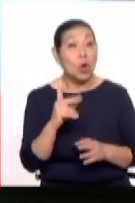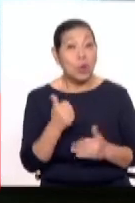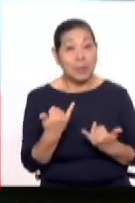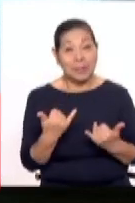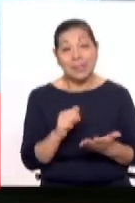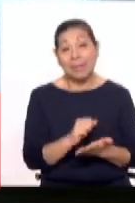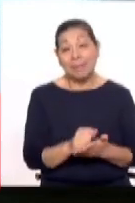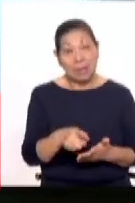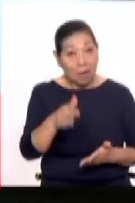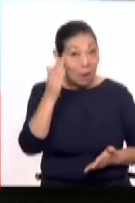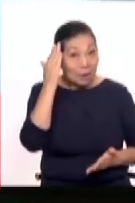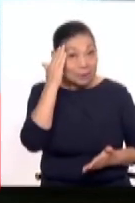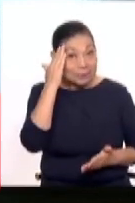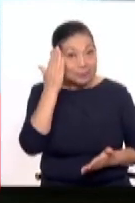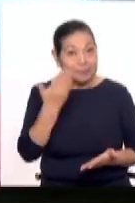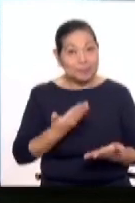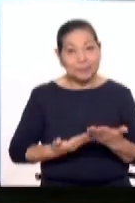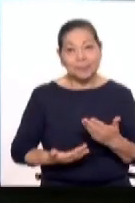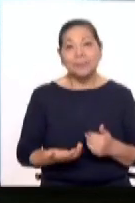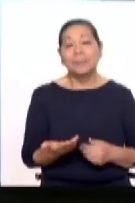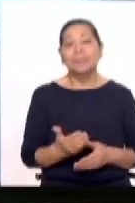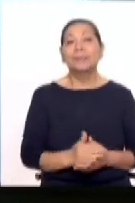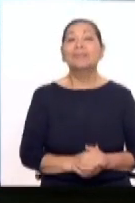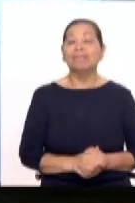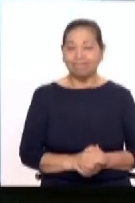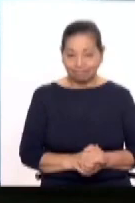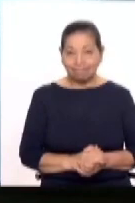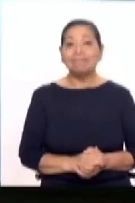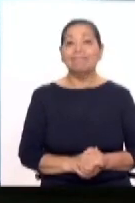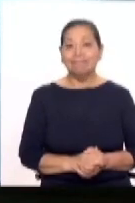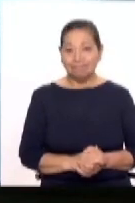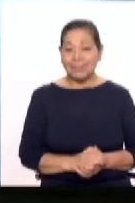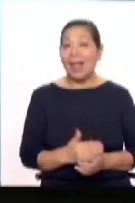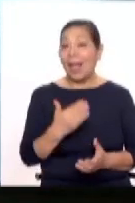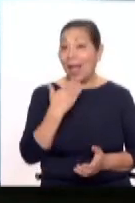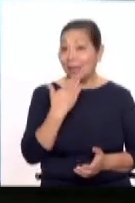en este mes. Así que retornamos a estudios con esta información. Claro que sí, Vanessa. Muchísimas gracias.